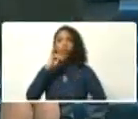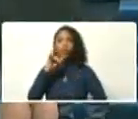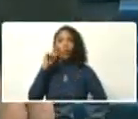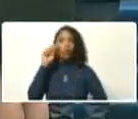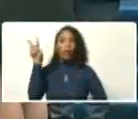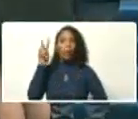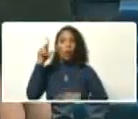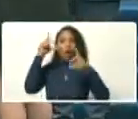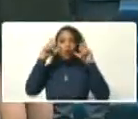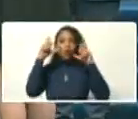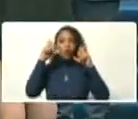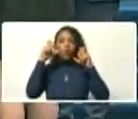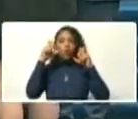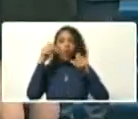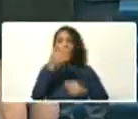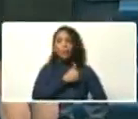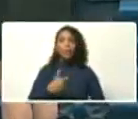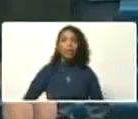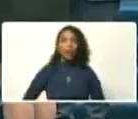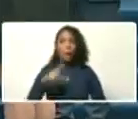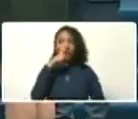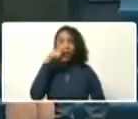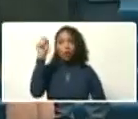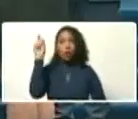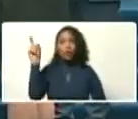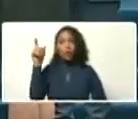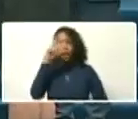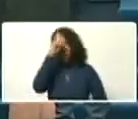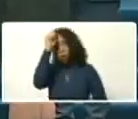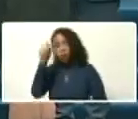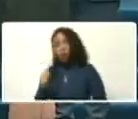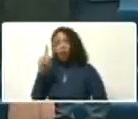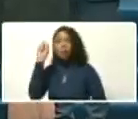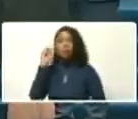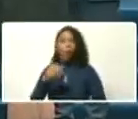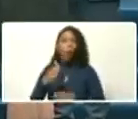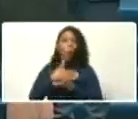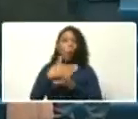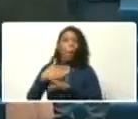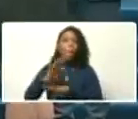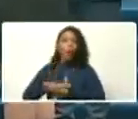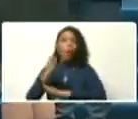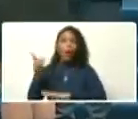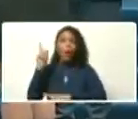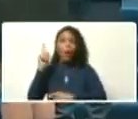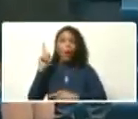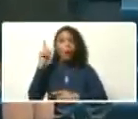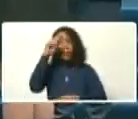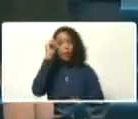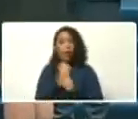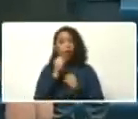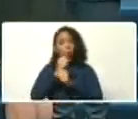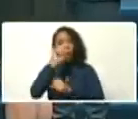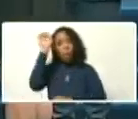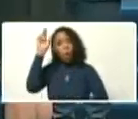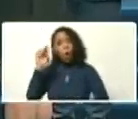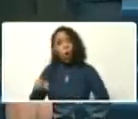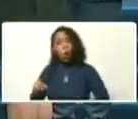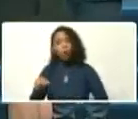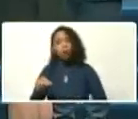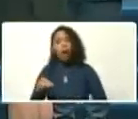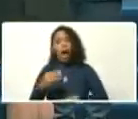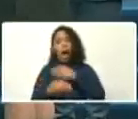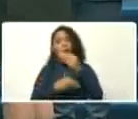del presidente Nicolás Maduro en este sentido homenaje que también se comparte, porque es parte también de la labor diaria de los periodistas,